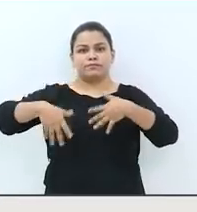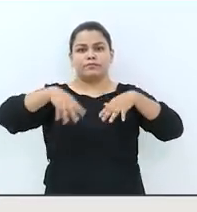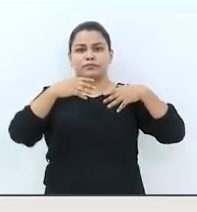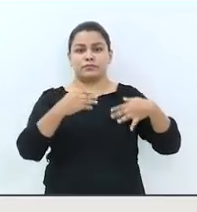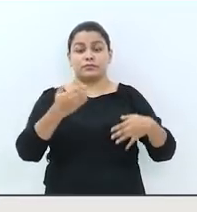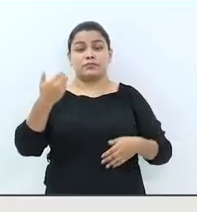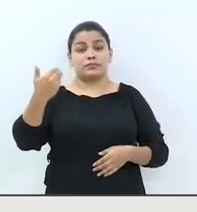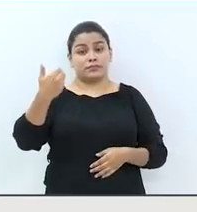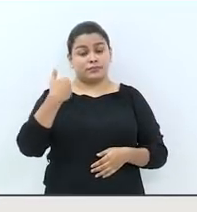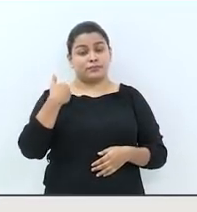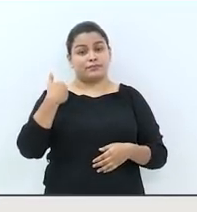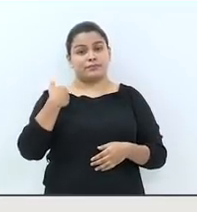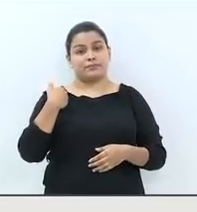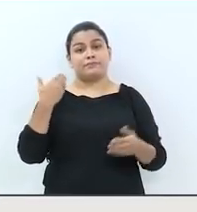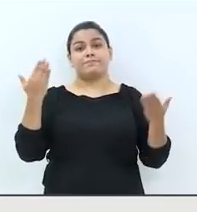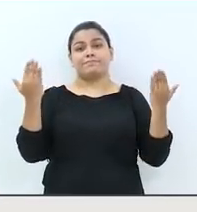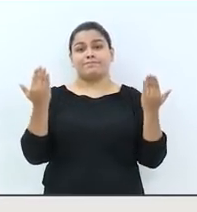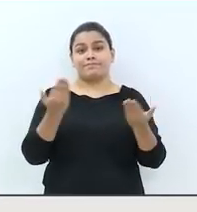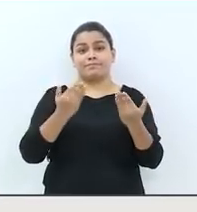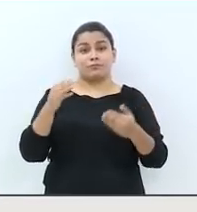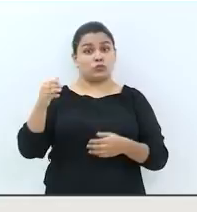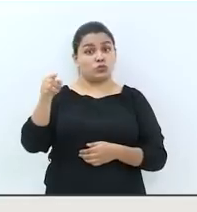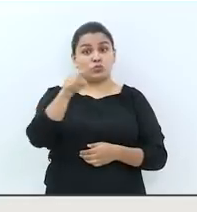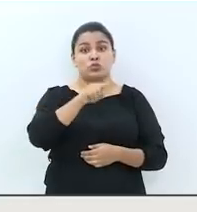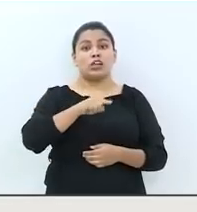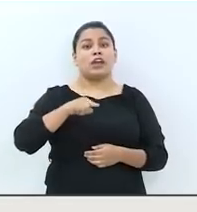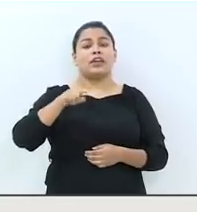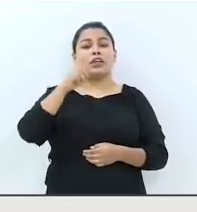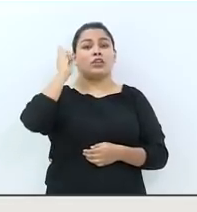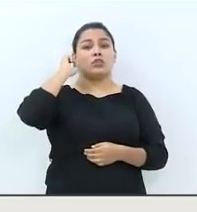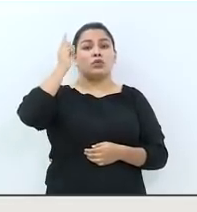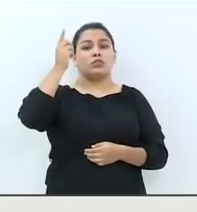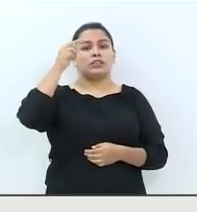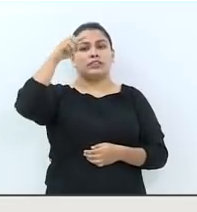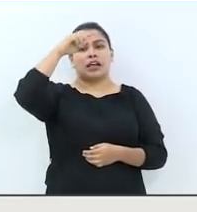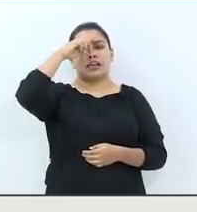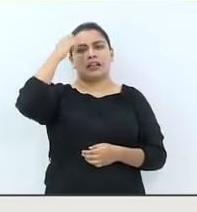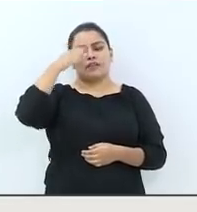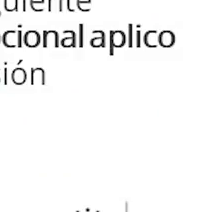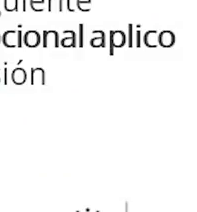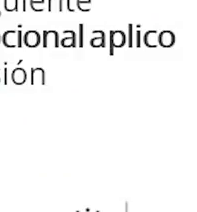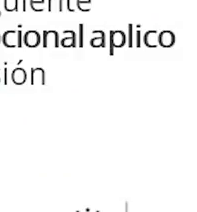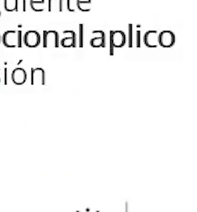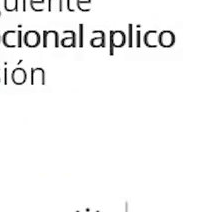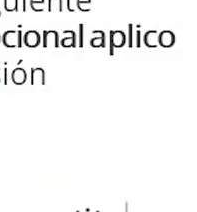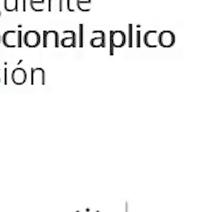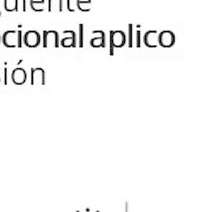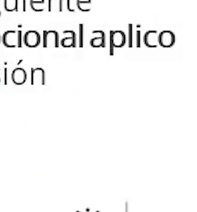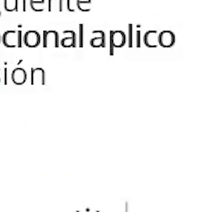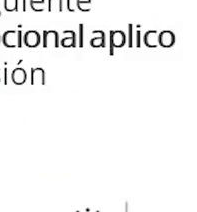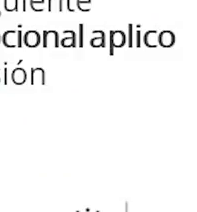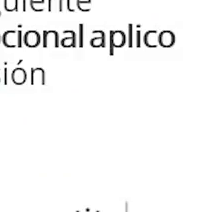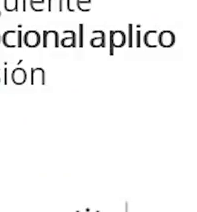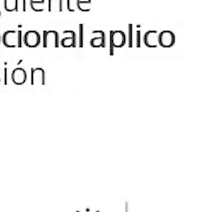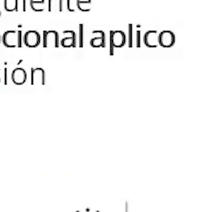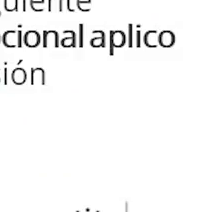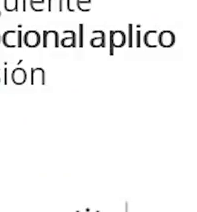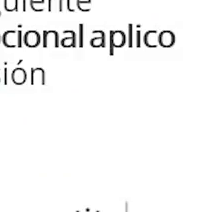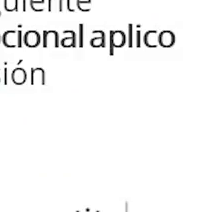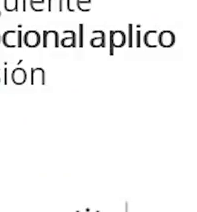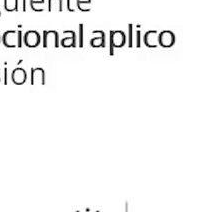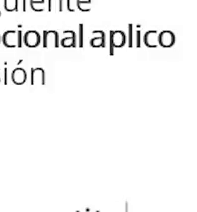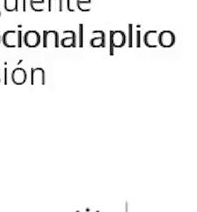que tenemos que realizar, estimadas y estimados, como el trabajo autónomo. Lorena. Ok, perfecto. Leer